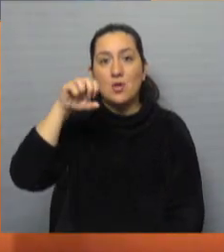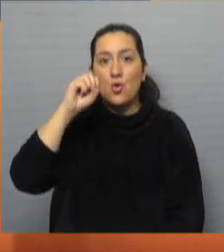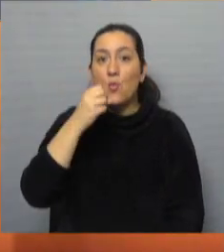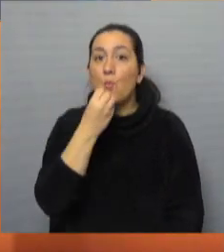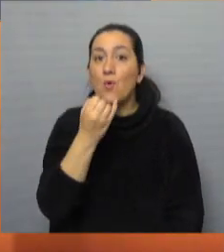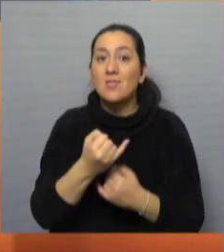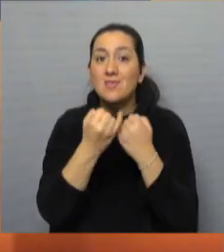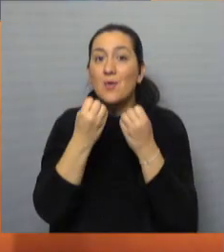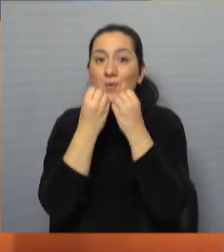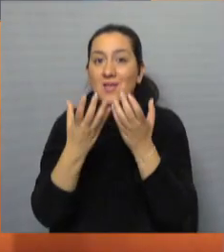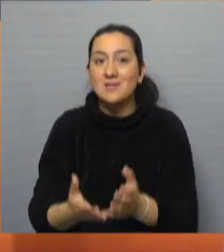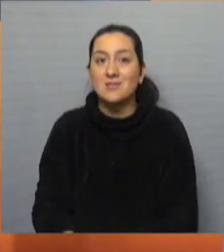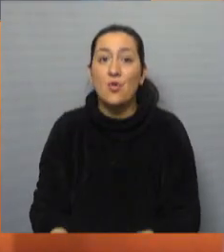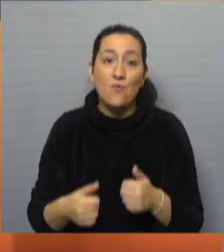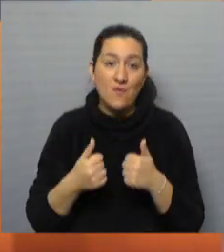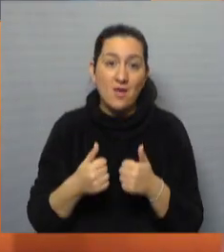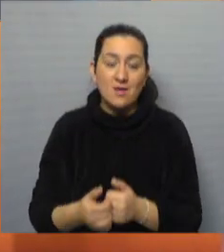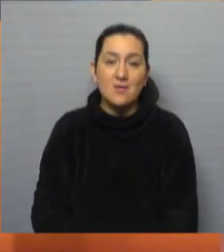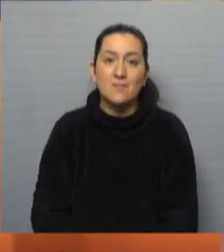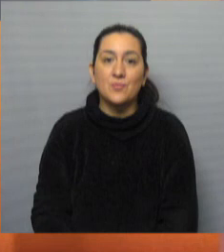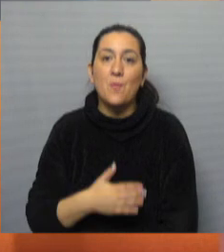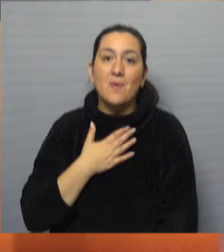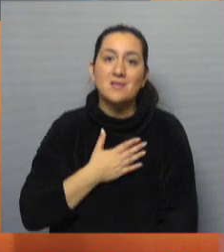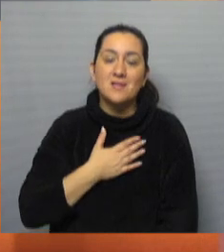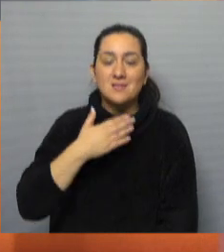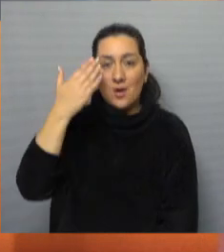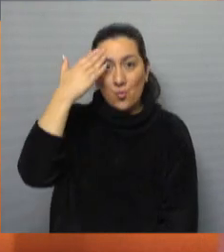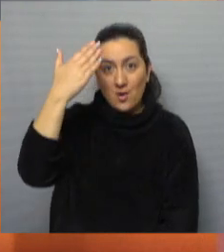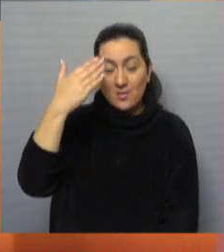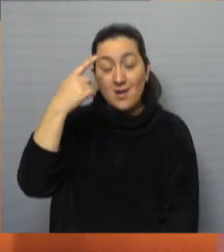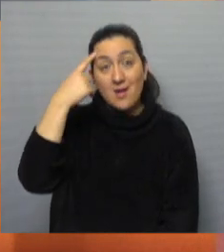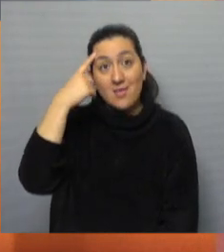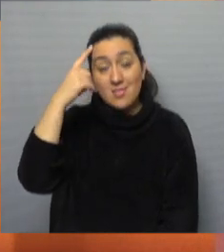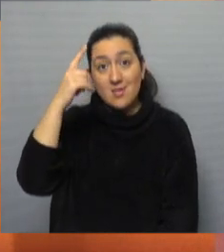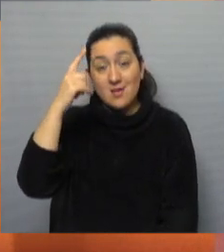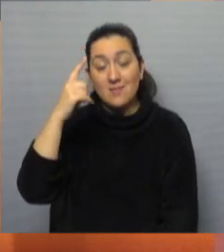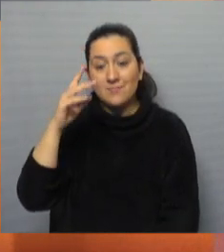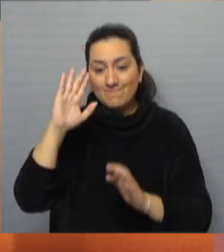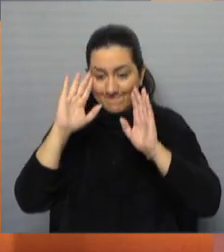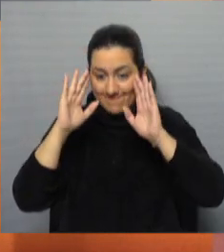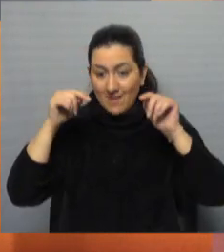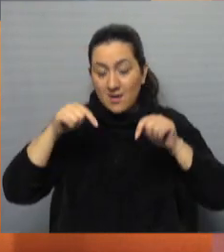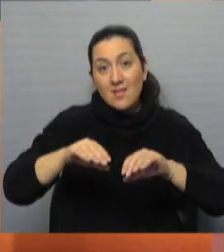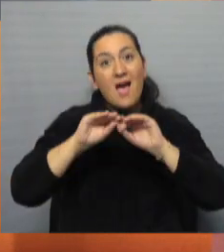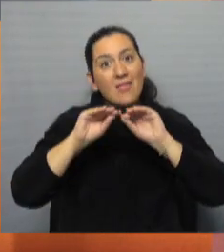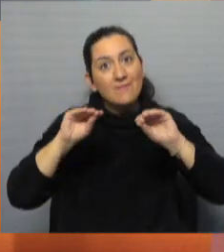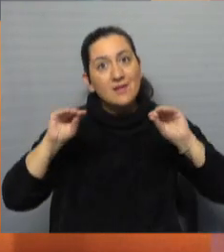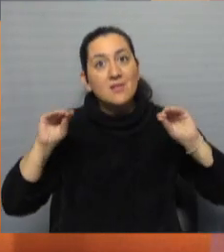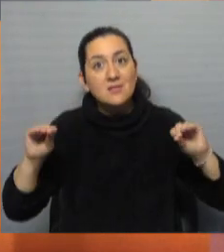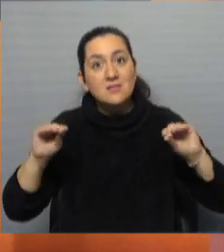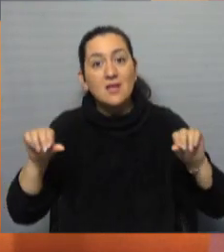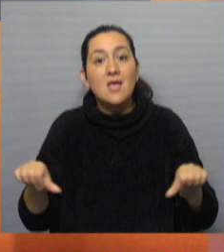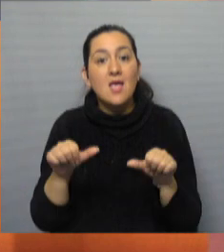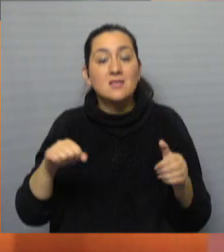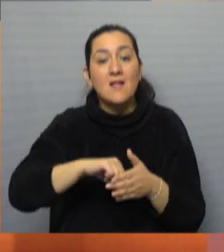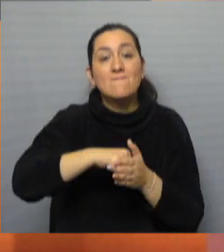como están josé nuestro bien bien para comprar se hace lugar de danilo bueno la idea es un poco centrarnos en esta advertencia que hacía el banco